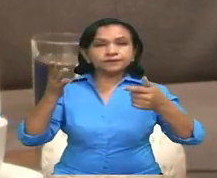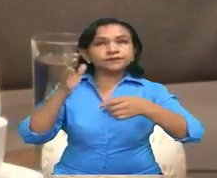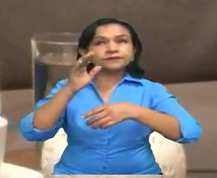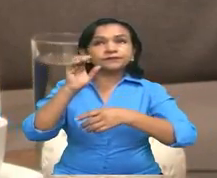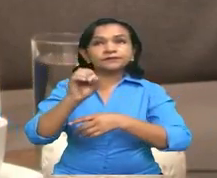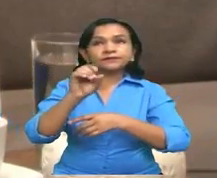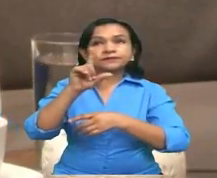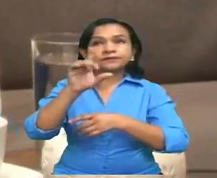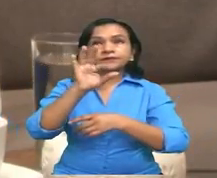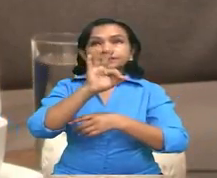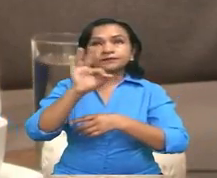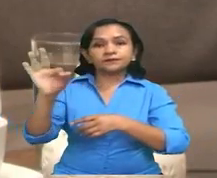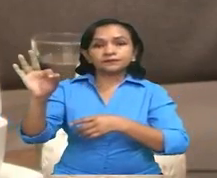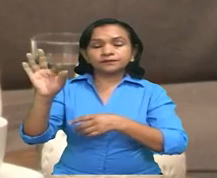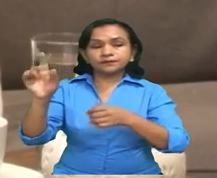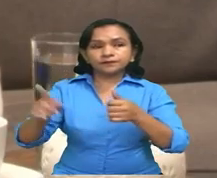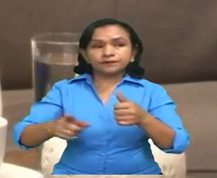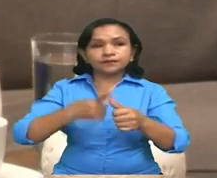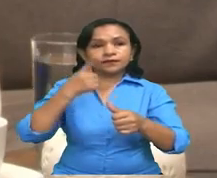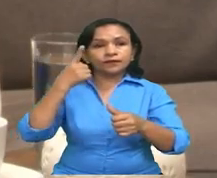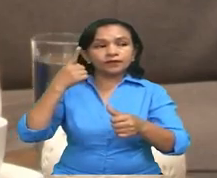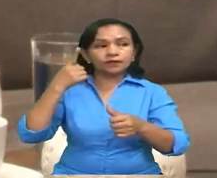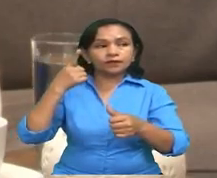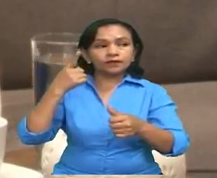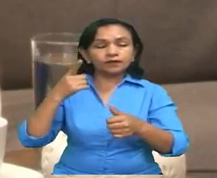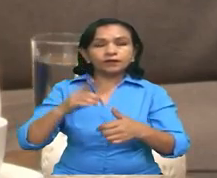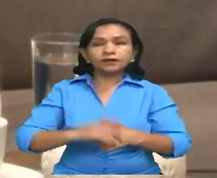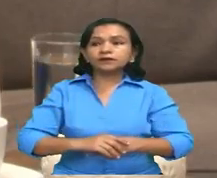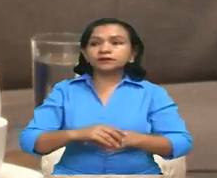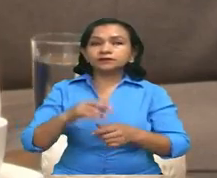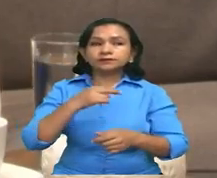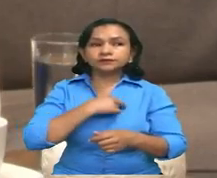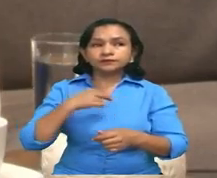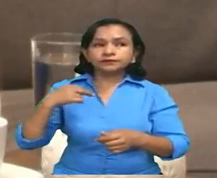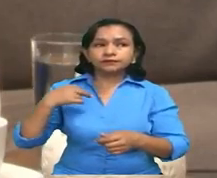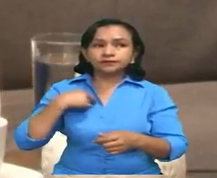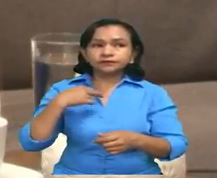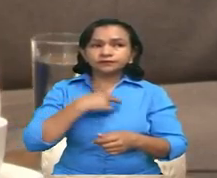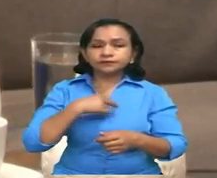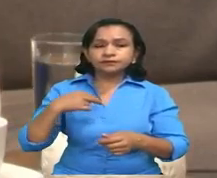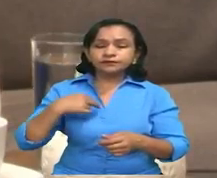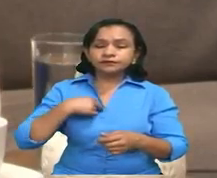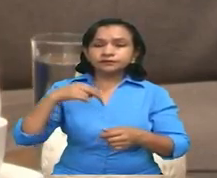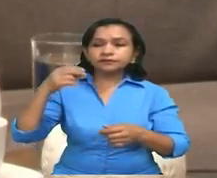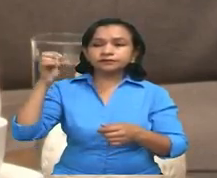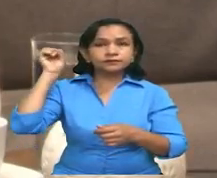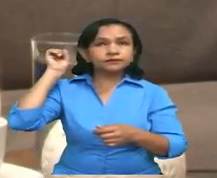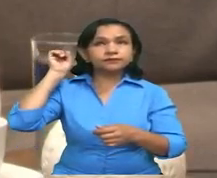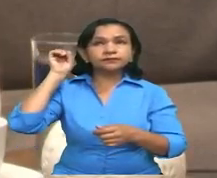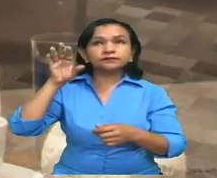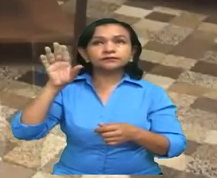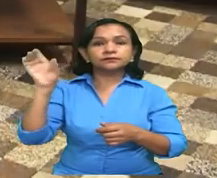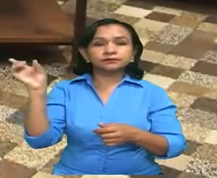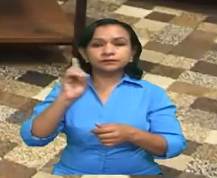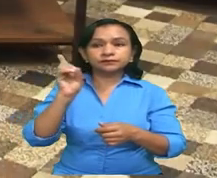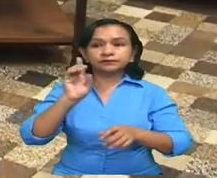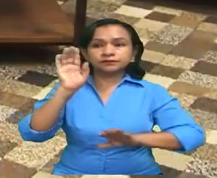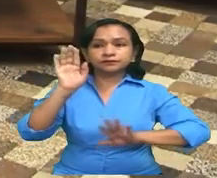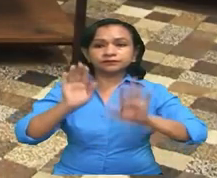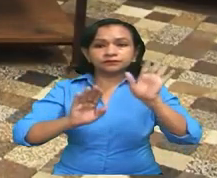compartir la importancia que tuvo esta primera Feria Internacional de Turismo, NICATUR, como vos mencionabas. Este pasado 6 y 7